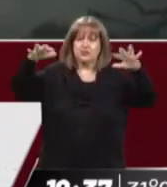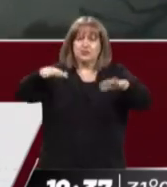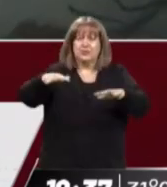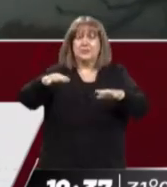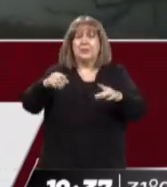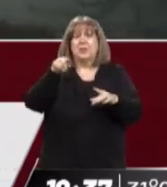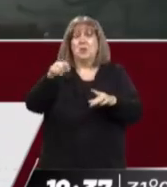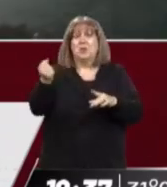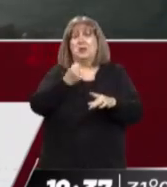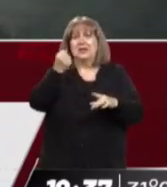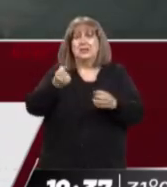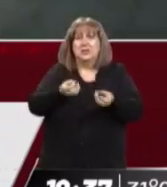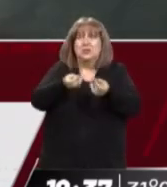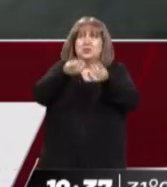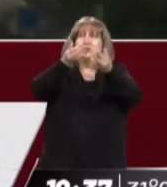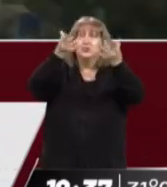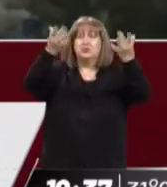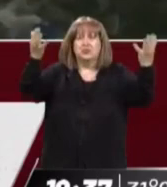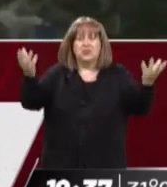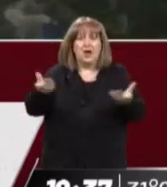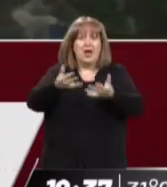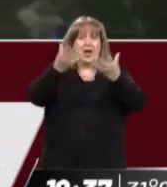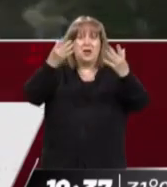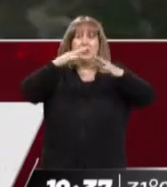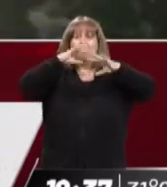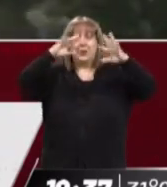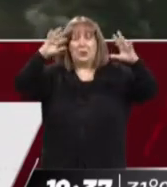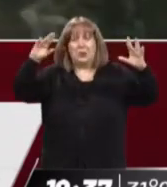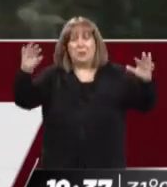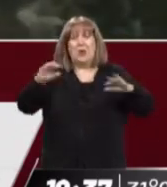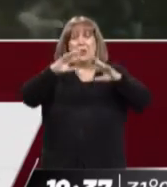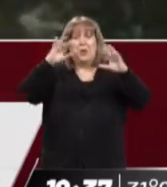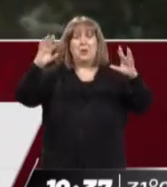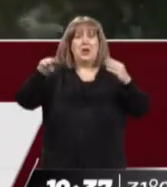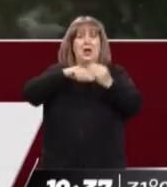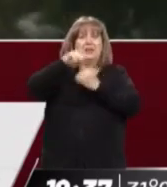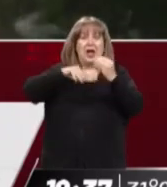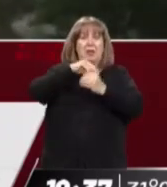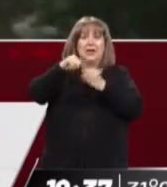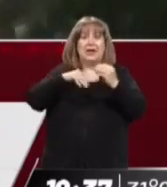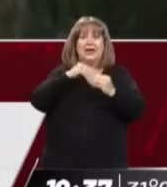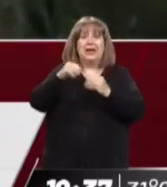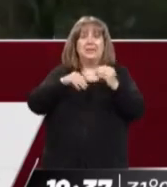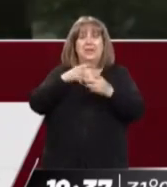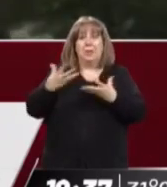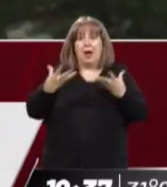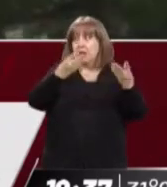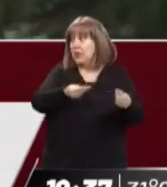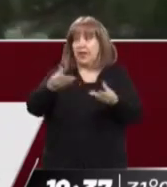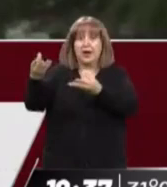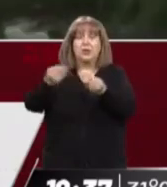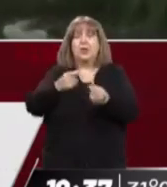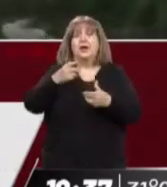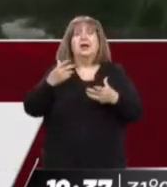es muy importante la cantidad de fuego y humo que hay en el lugar las familias corriendo y tratando de alguna manera ayudar a los